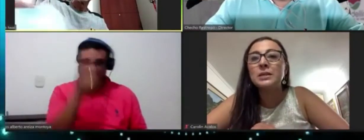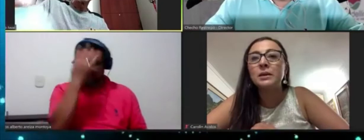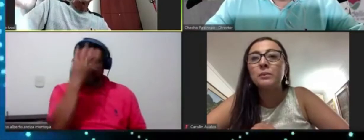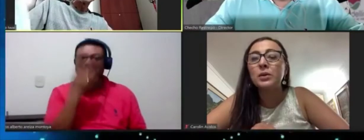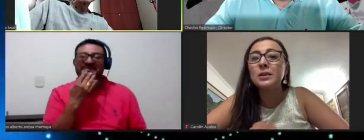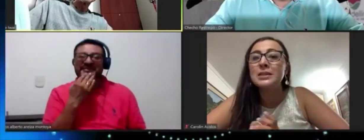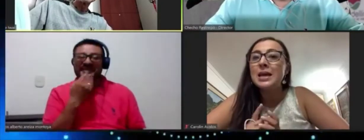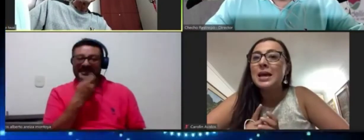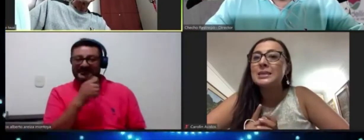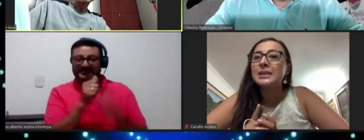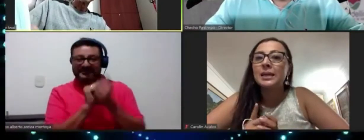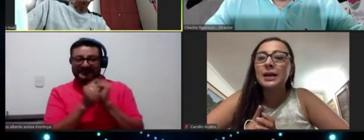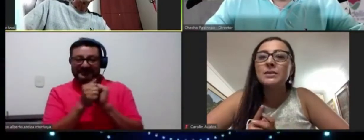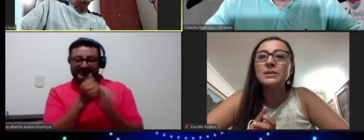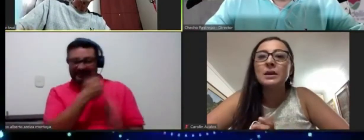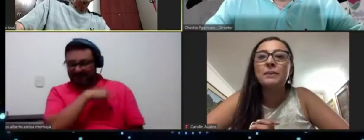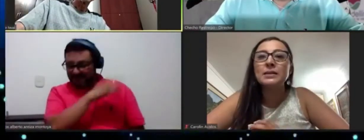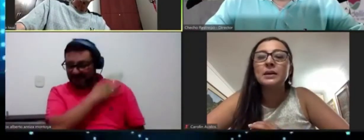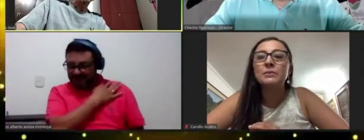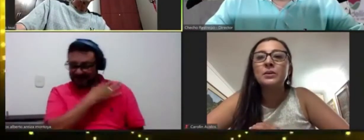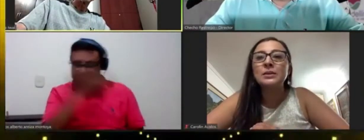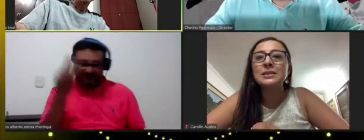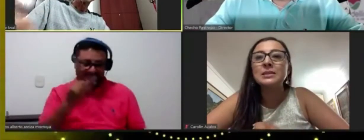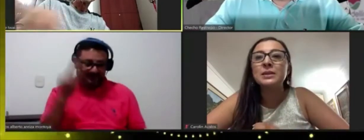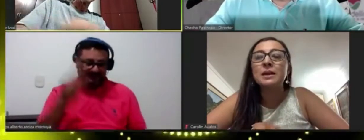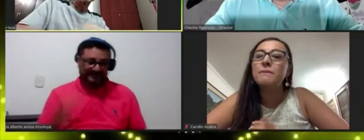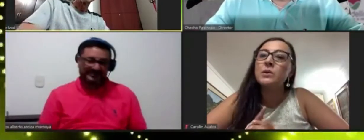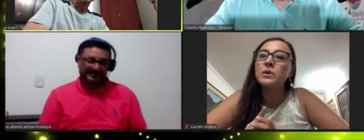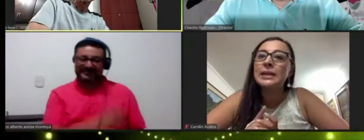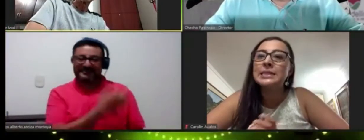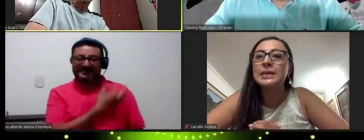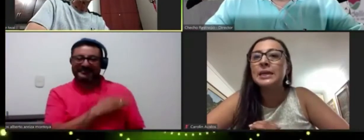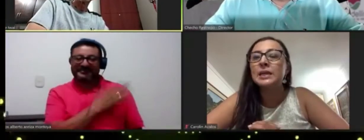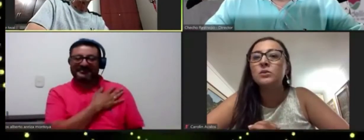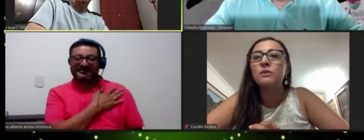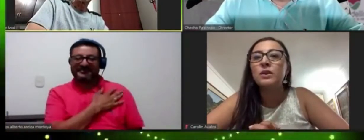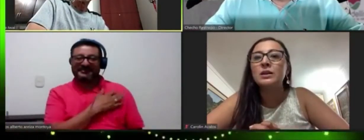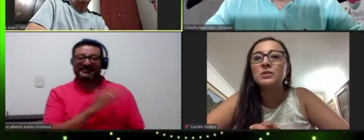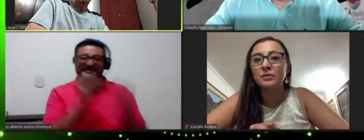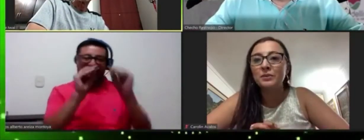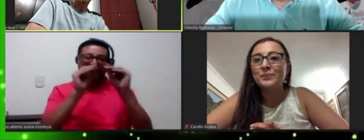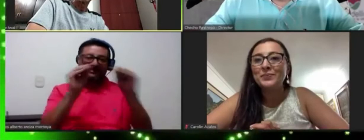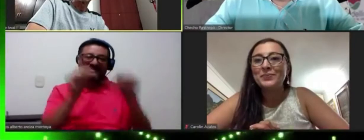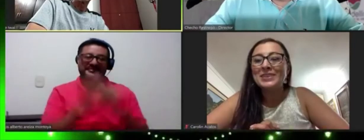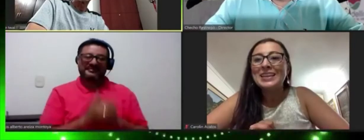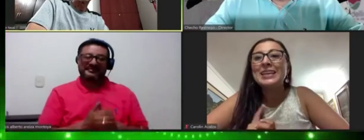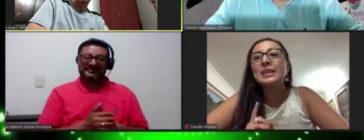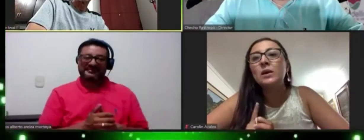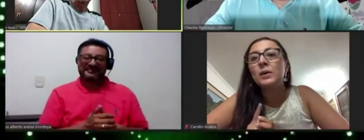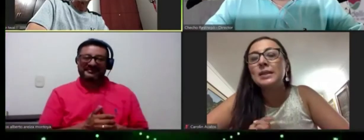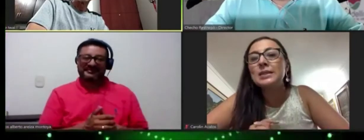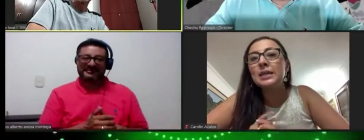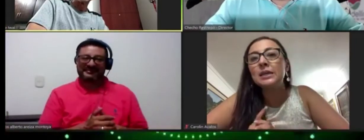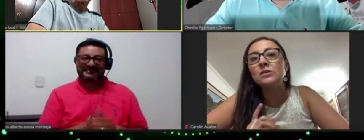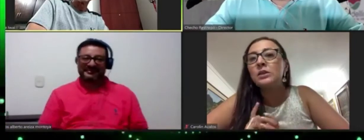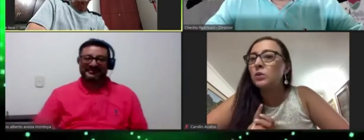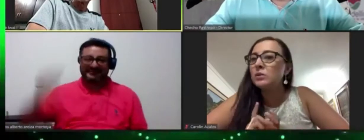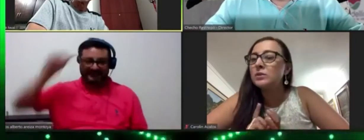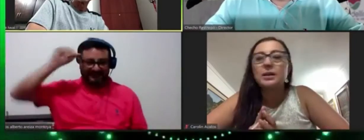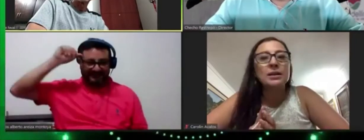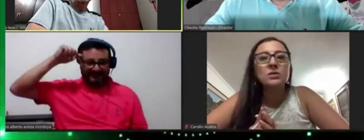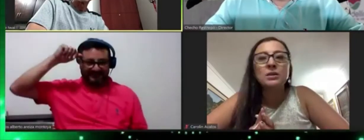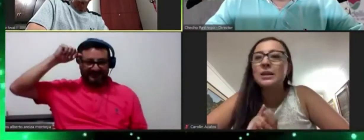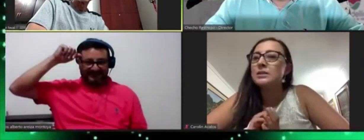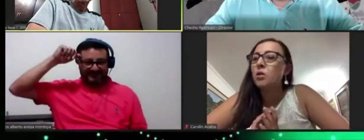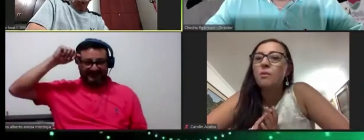Paisa Deportes. Así que cada vez que Paisa Deportes transmita en vivo, le llegue la notificación. Y recuerden seguirnos en todas nuestras